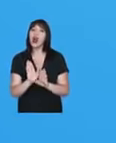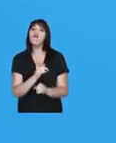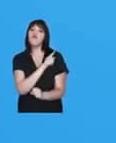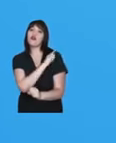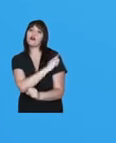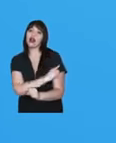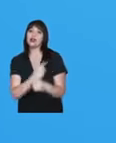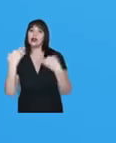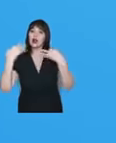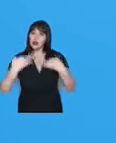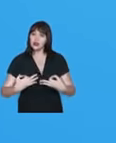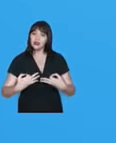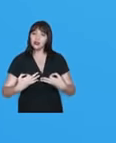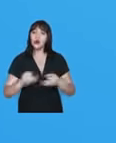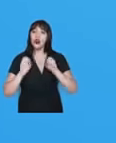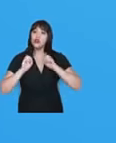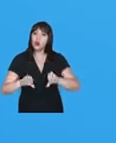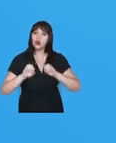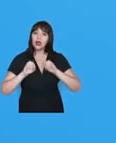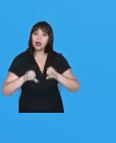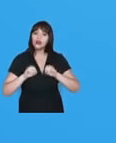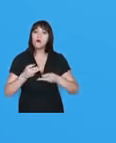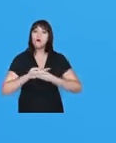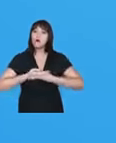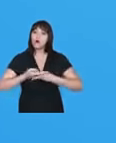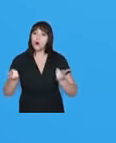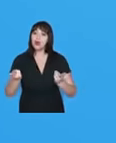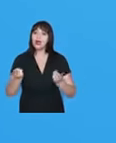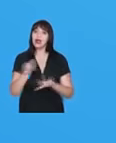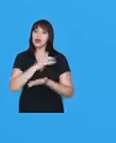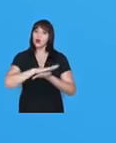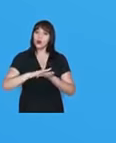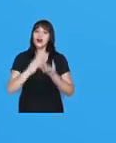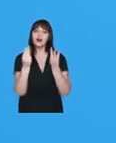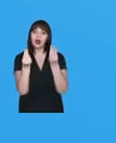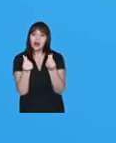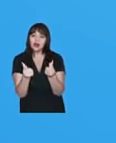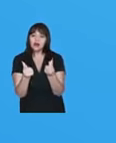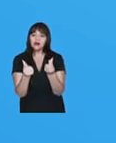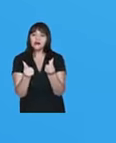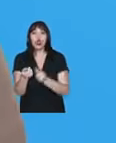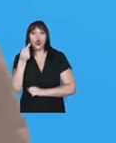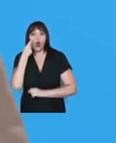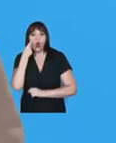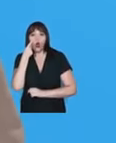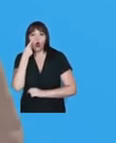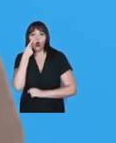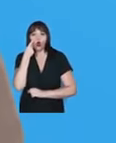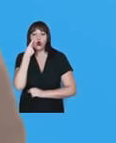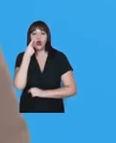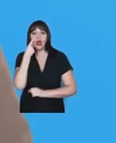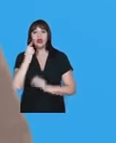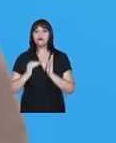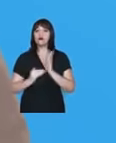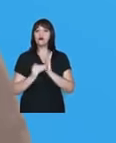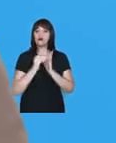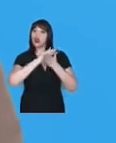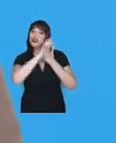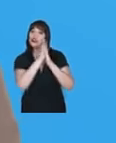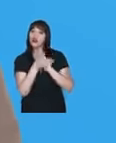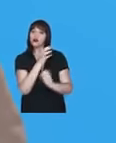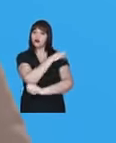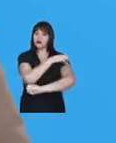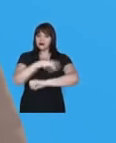proteja, fortalezca y garantice una educación pública, gratuita y de calidad. Y ojo, en todos